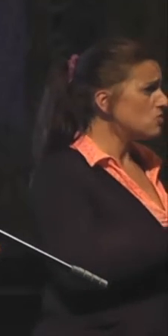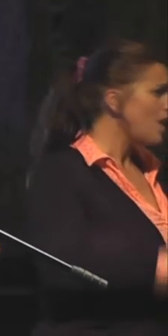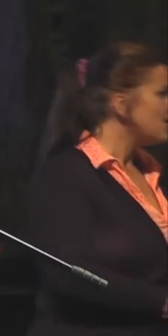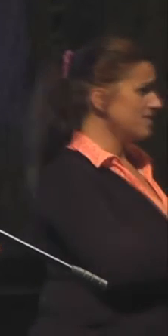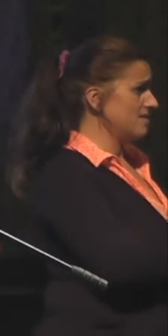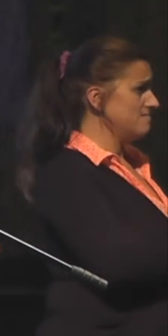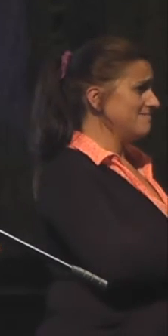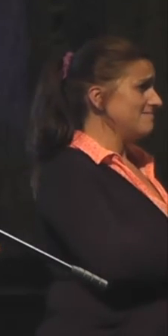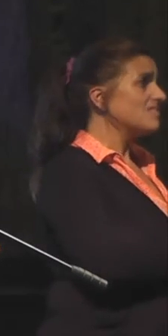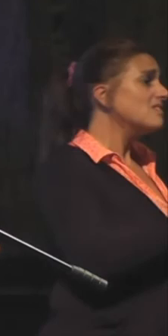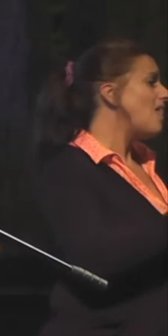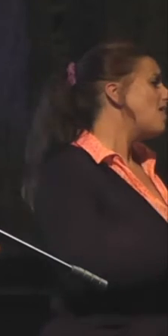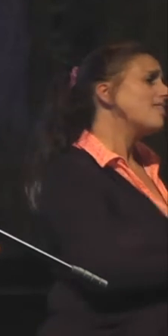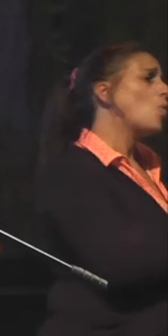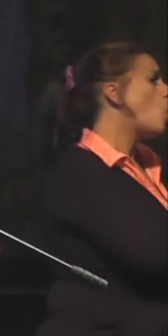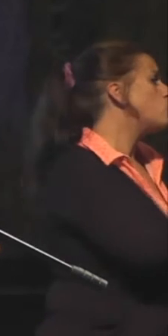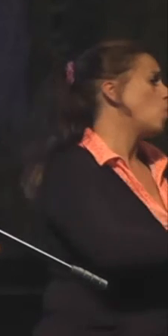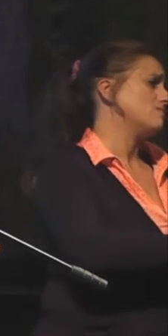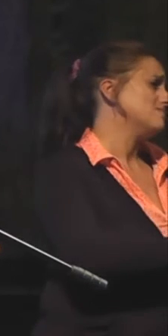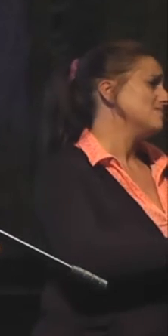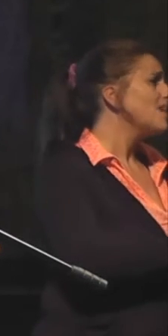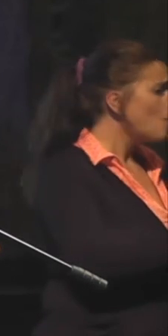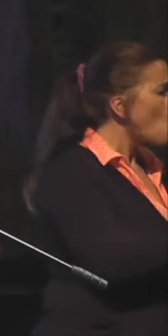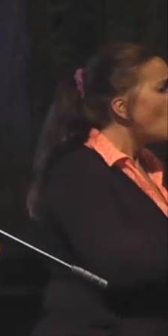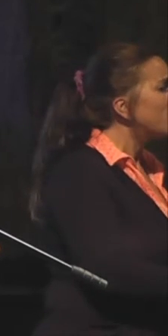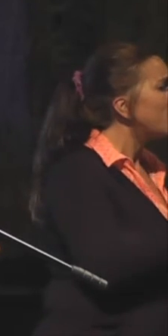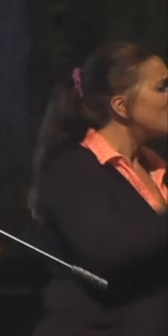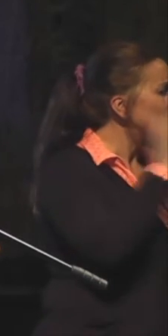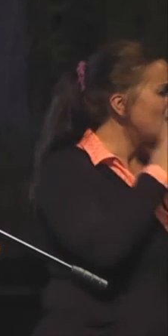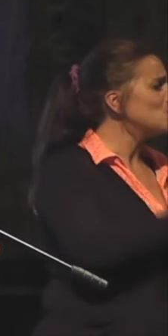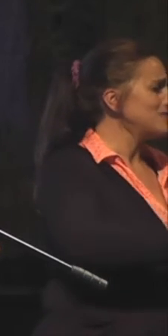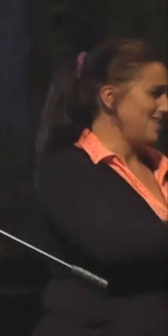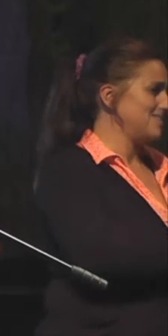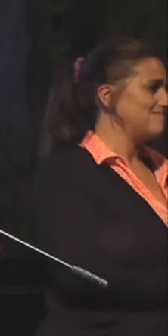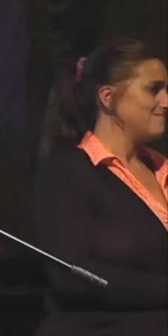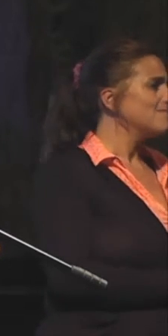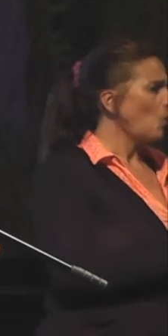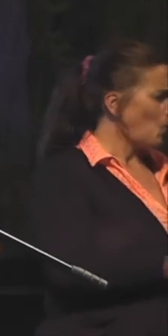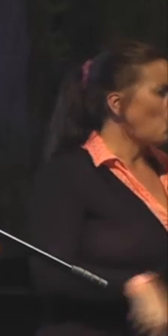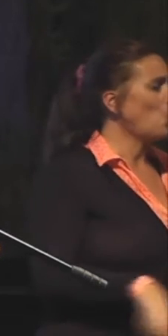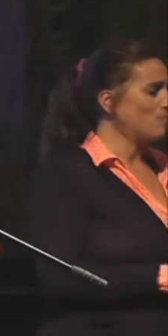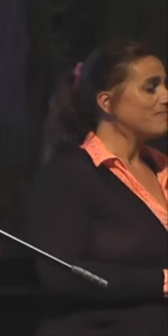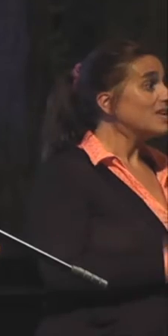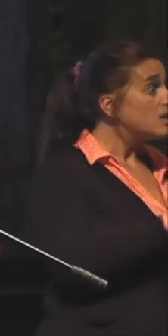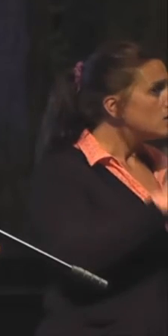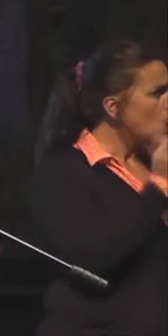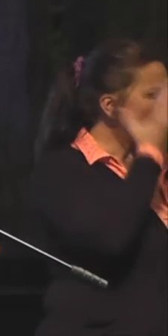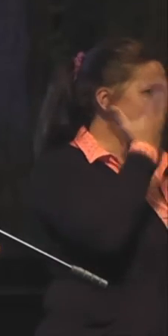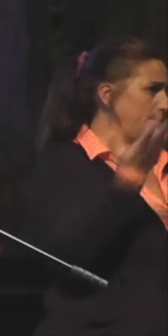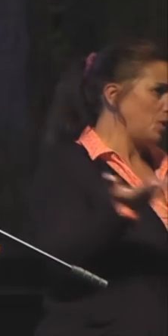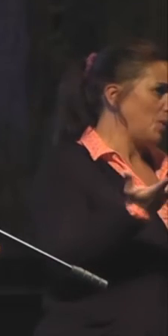conductor un conductor que entendió a las mayorías sociales y ese concepto tan tan